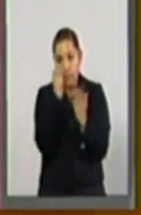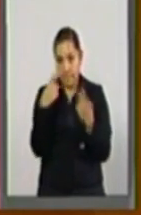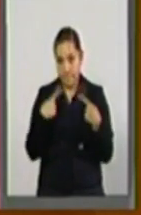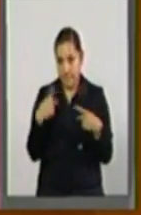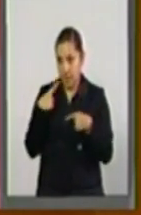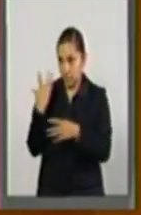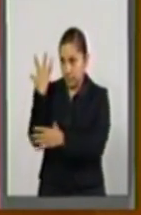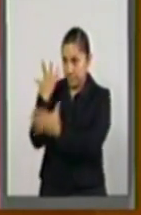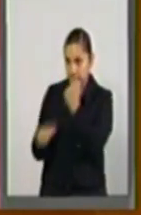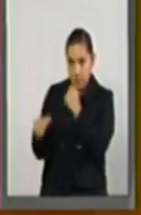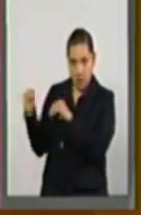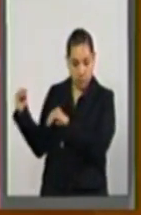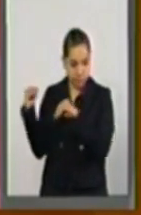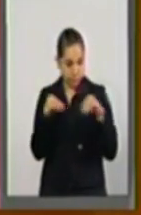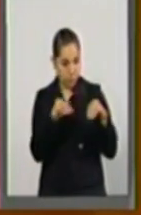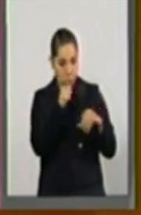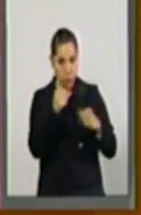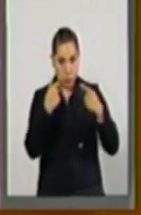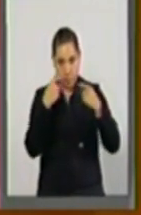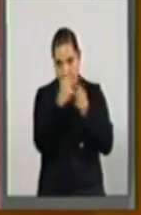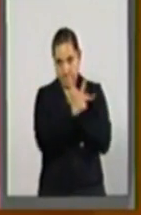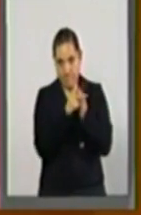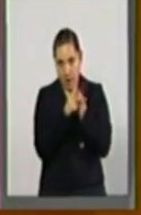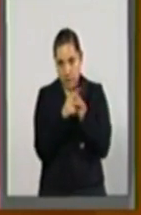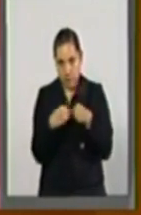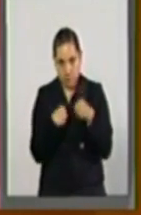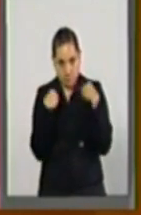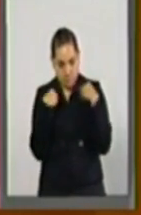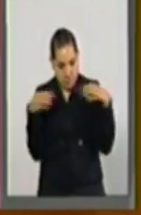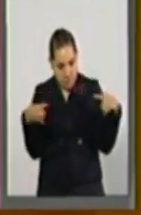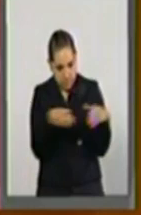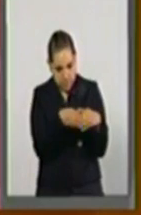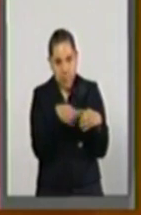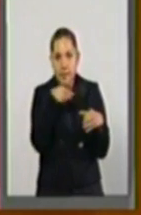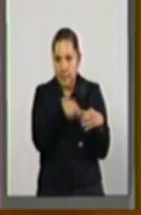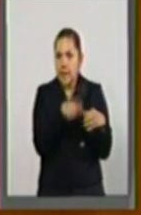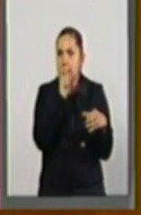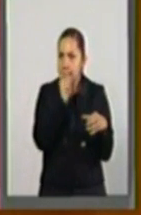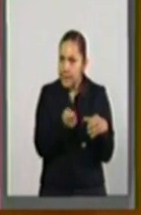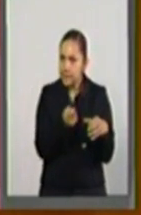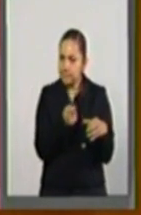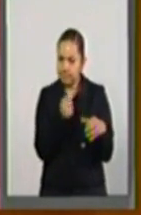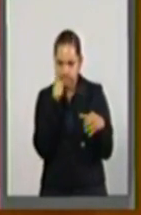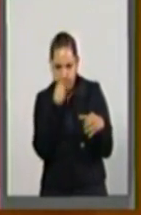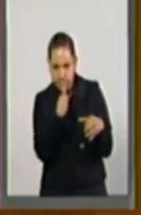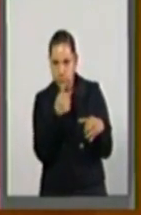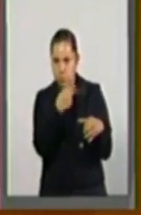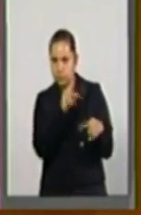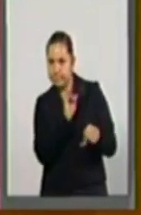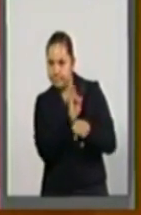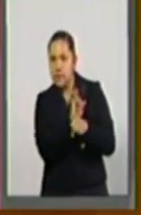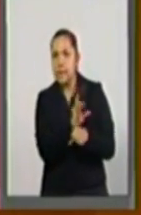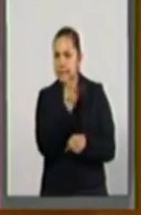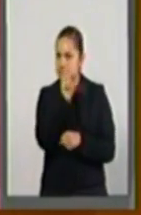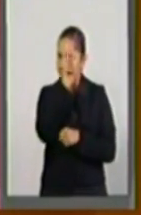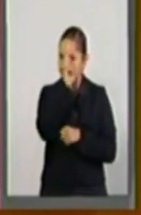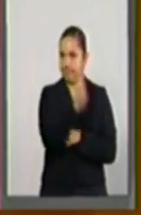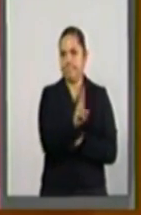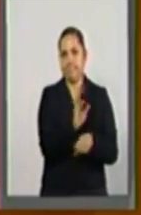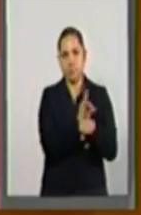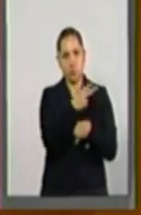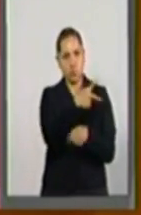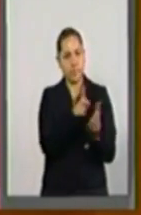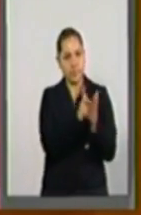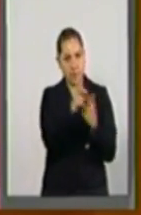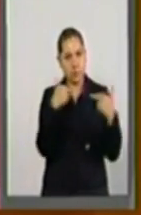las personas de nuestro país que tienen la calidad de extranjeros y el principio de la soberanía del Estado mexicano